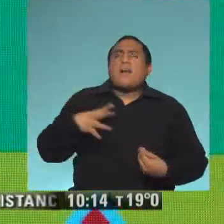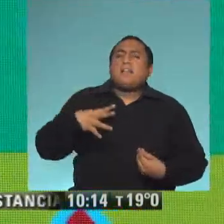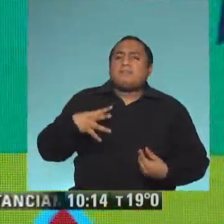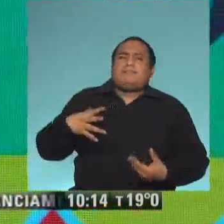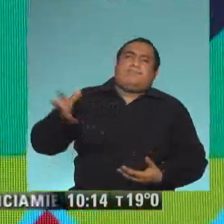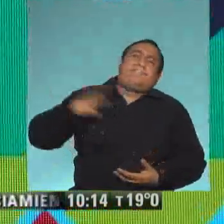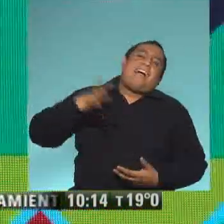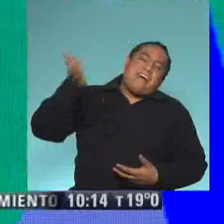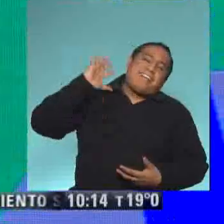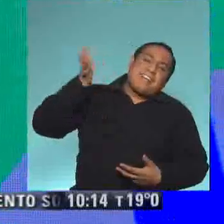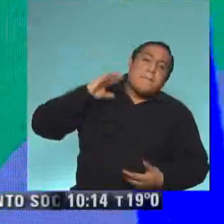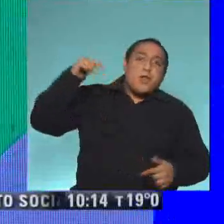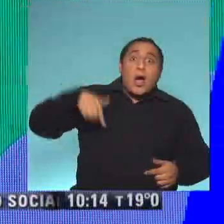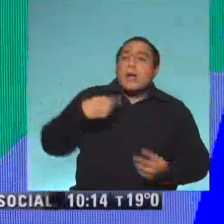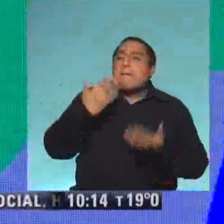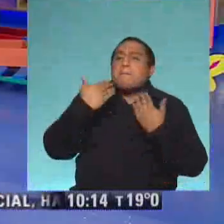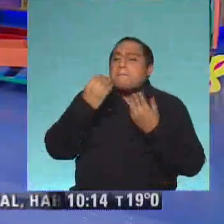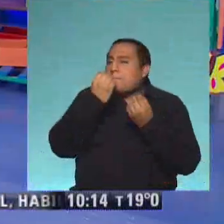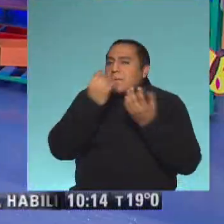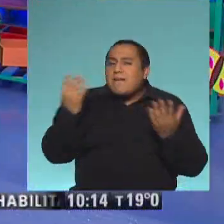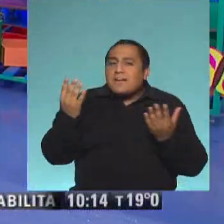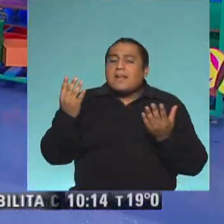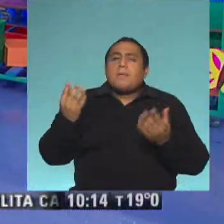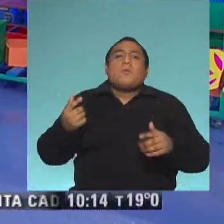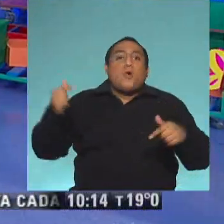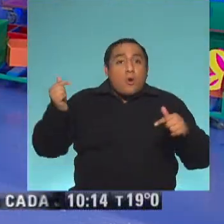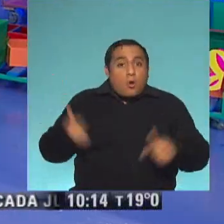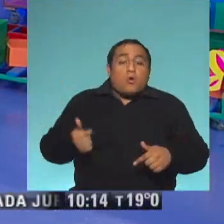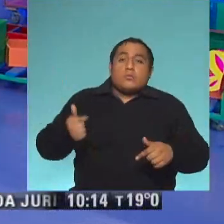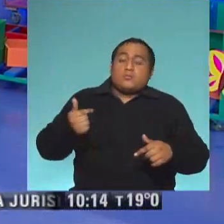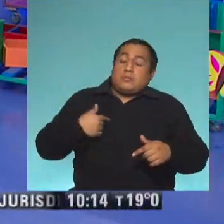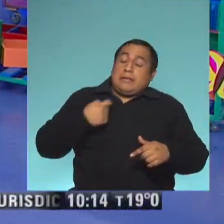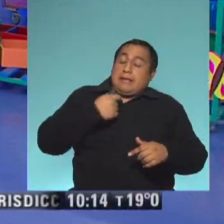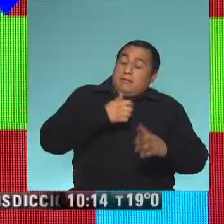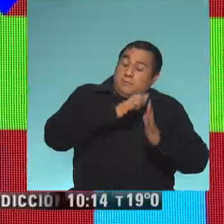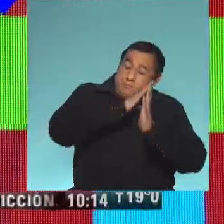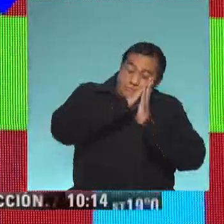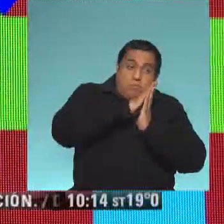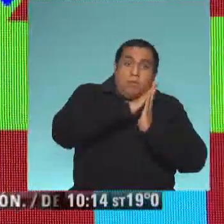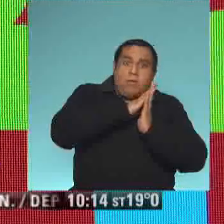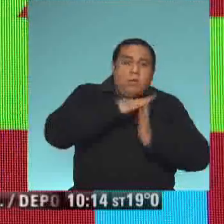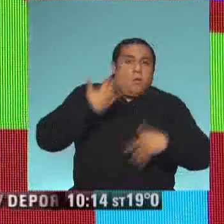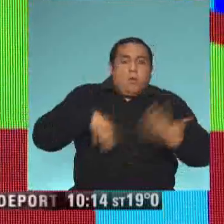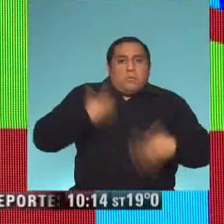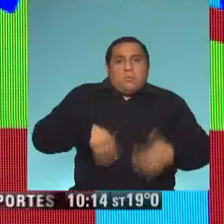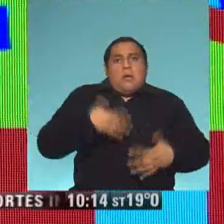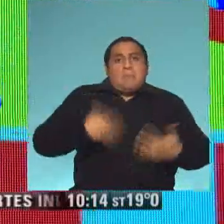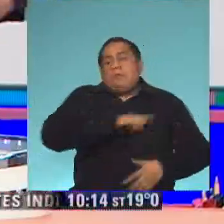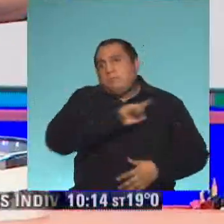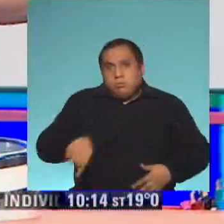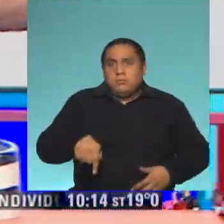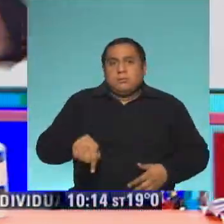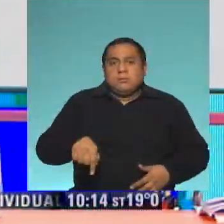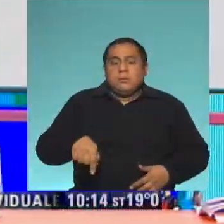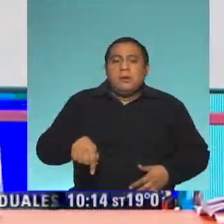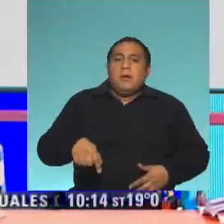Falta. Pero mientras tanto estamos con la primavera. Yo sin ir más lejos, hoy me quedé medio dormido y tuve que venir muy rápido, muy rápido. Muy rápido